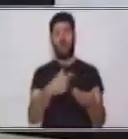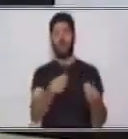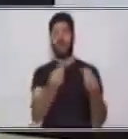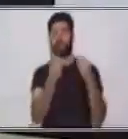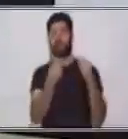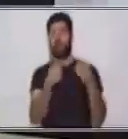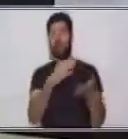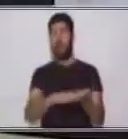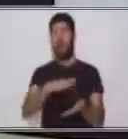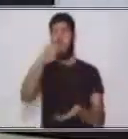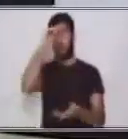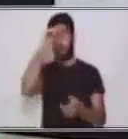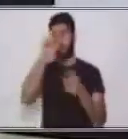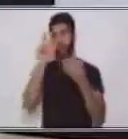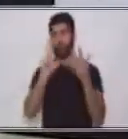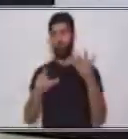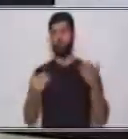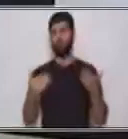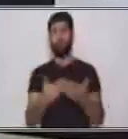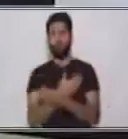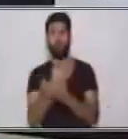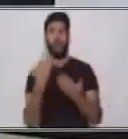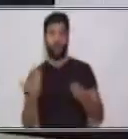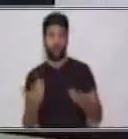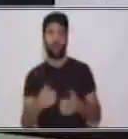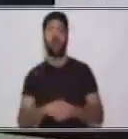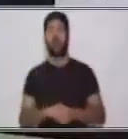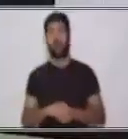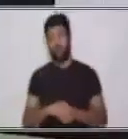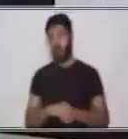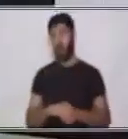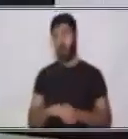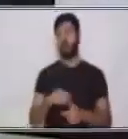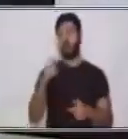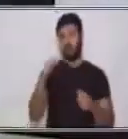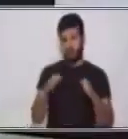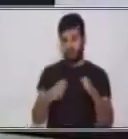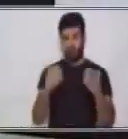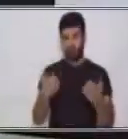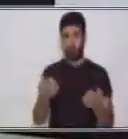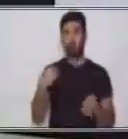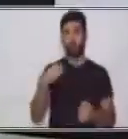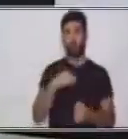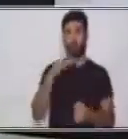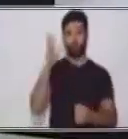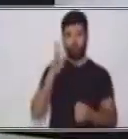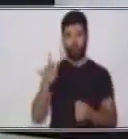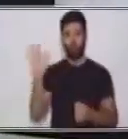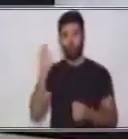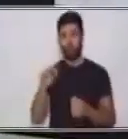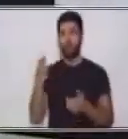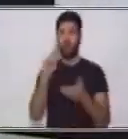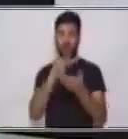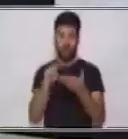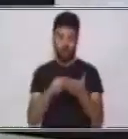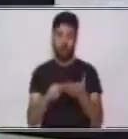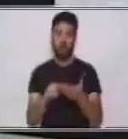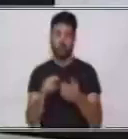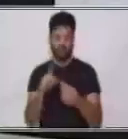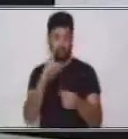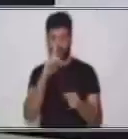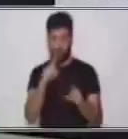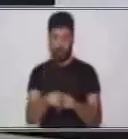que leí en algún lugar determinado. Entonces, por eso, día a día nosotros siempre estamos leyendo y eso lo vamos a hablar un poco más